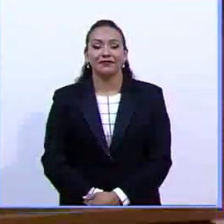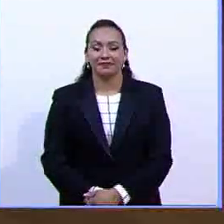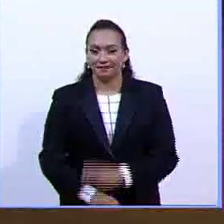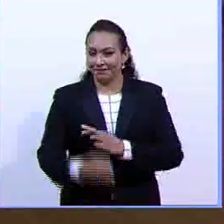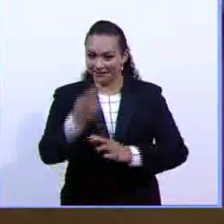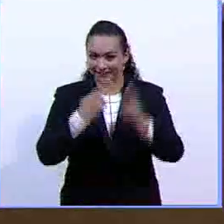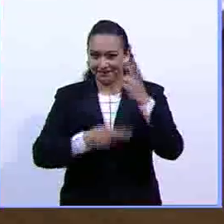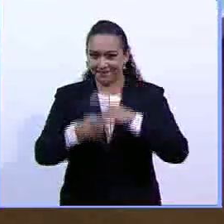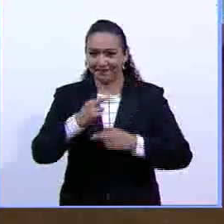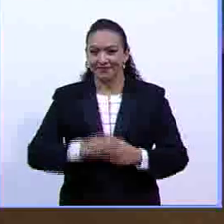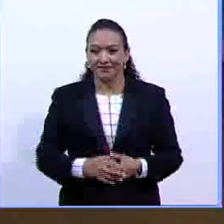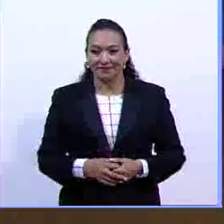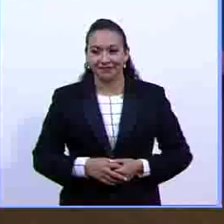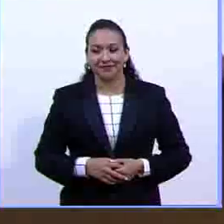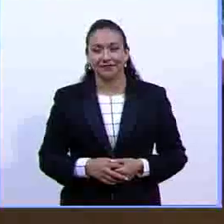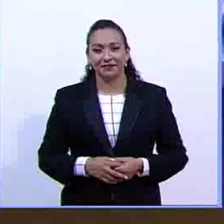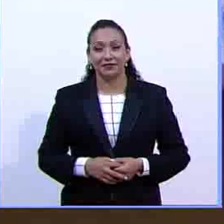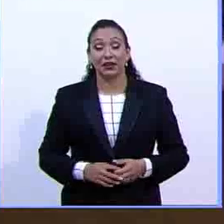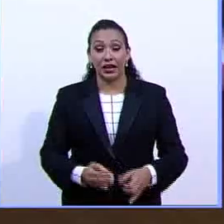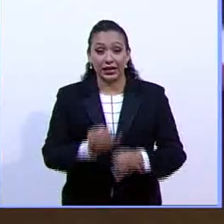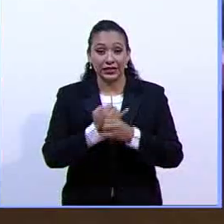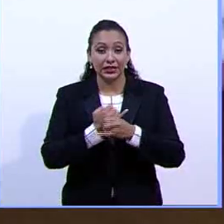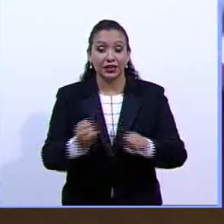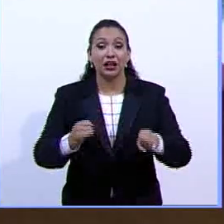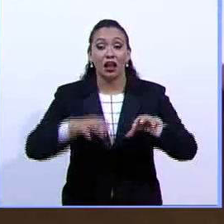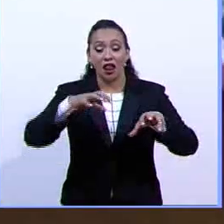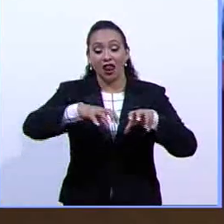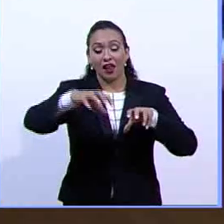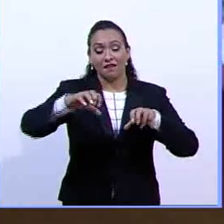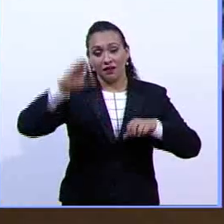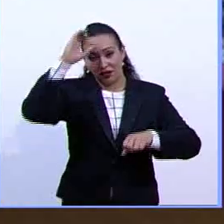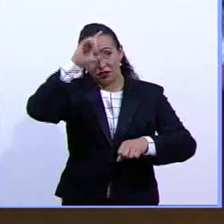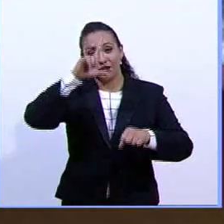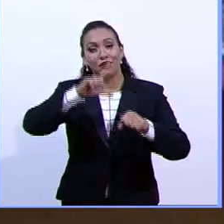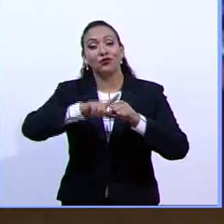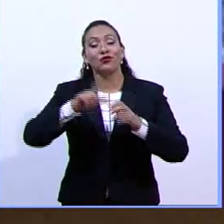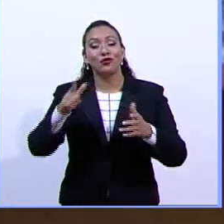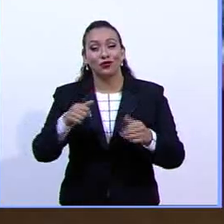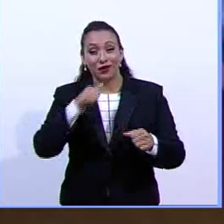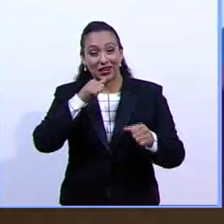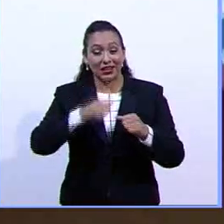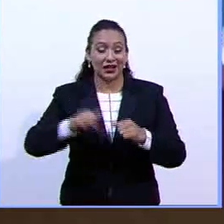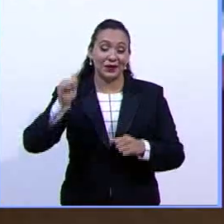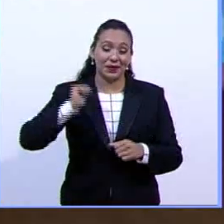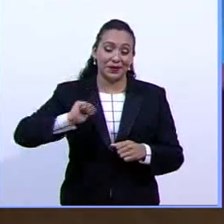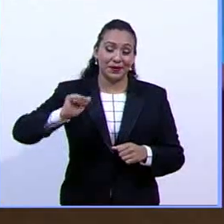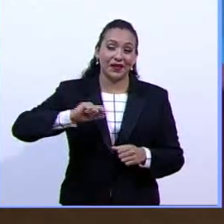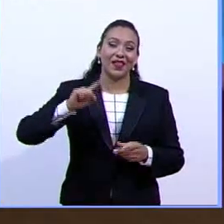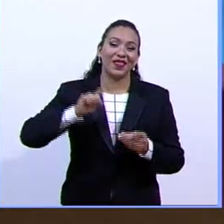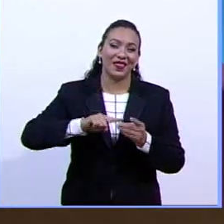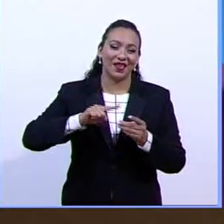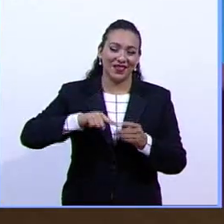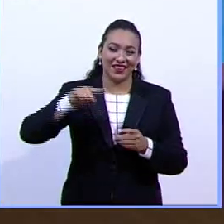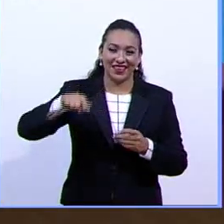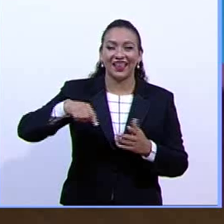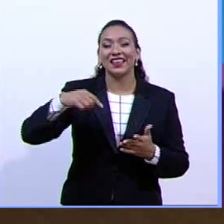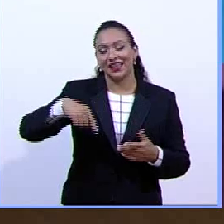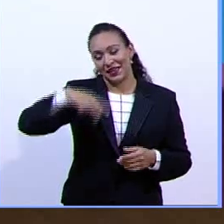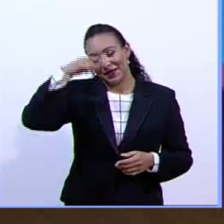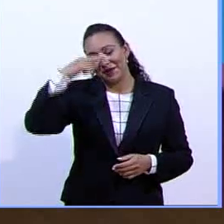Más adelante, se inauguró la Feria de la Cultura y de las Letras más antigua del país en el Palacio de